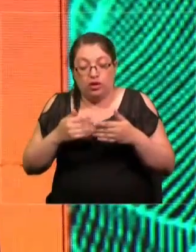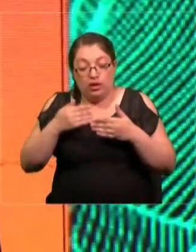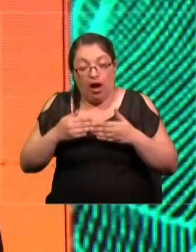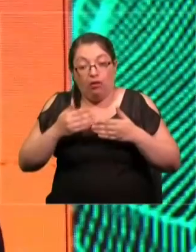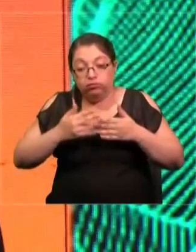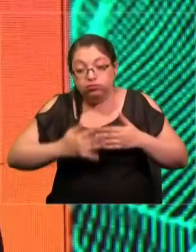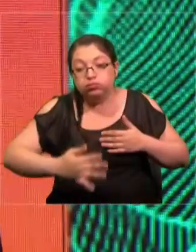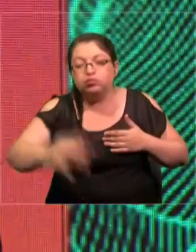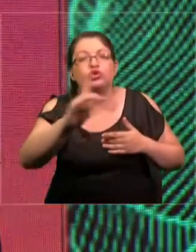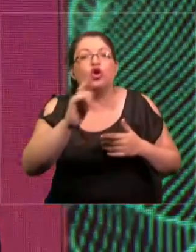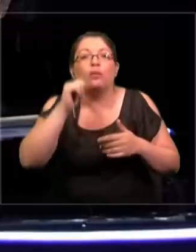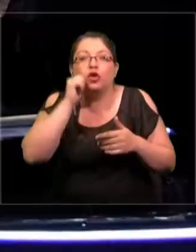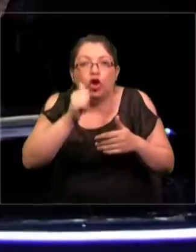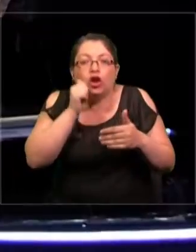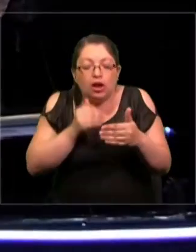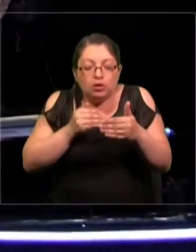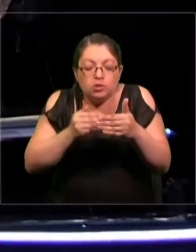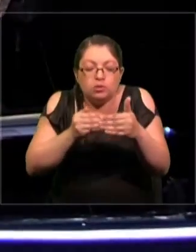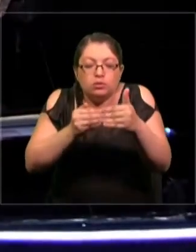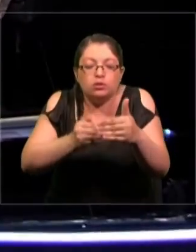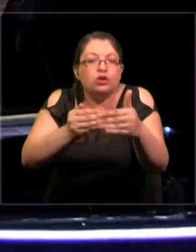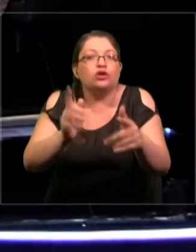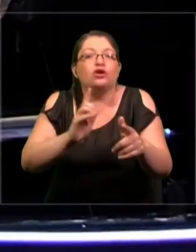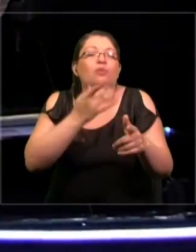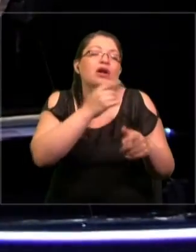todo perdón, ¿no? Por lo que...